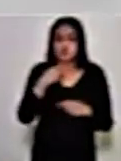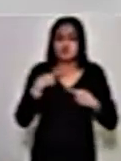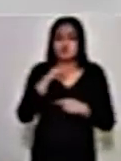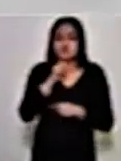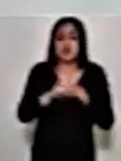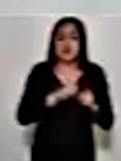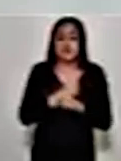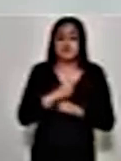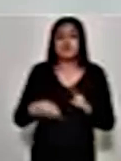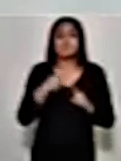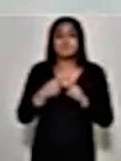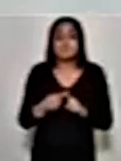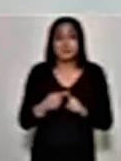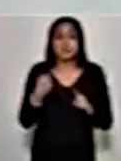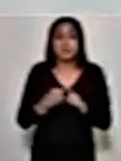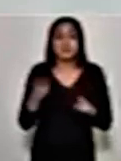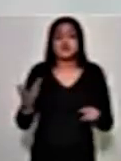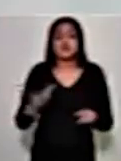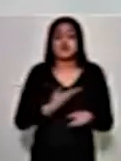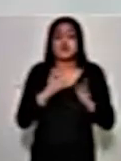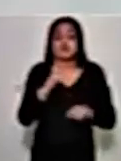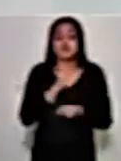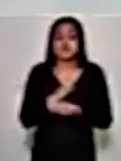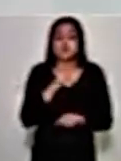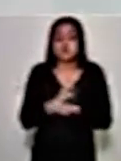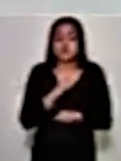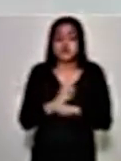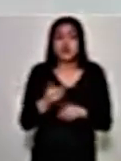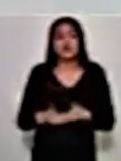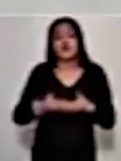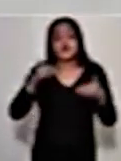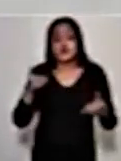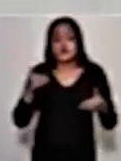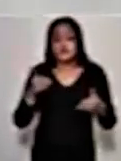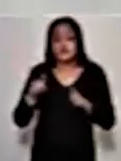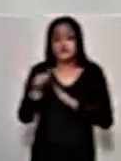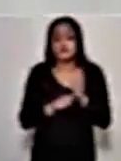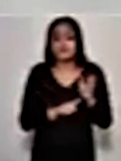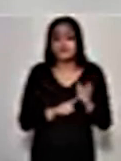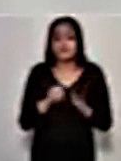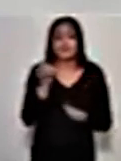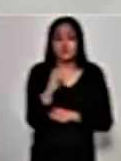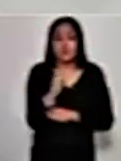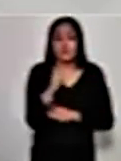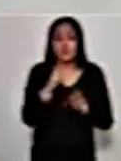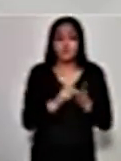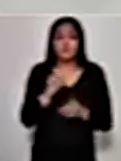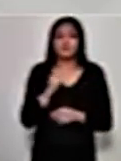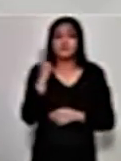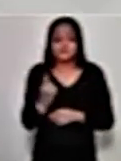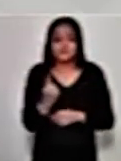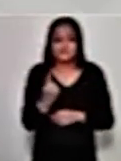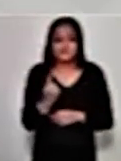60 años y más que hayan recibido segundas dosis antes del mes de junio del